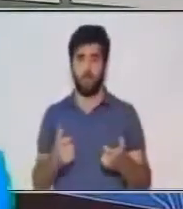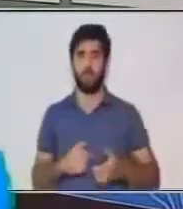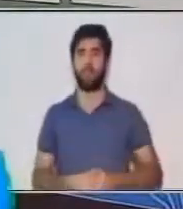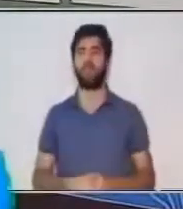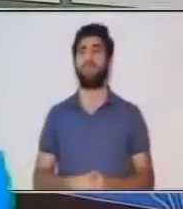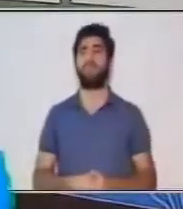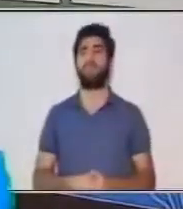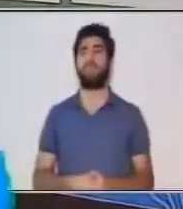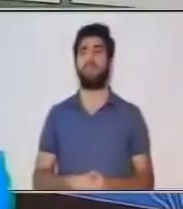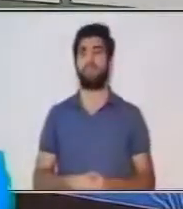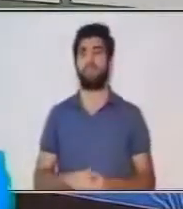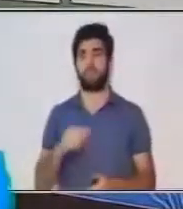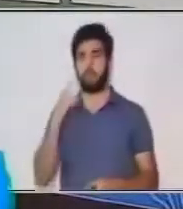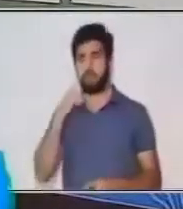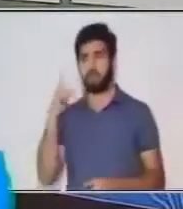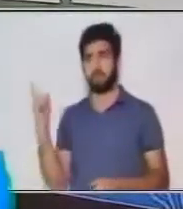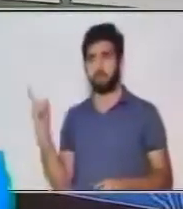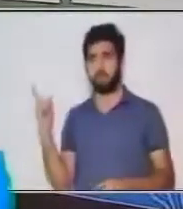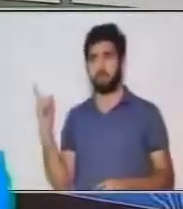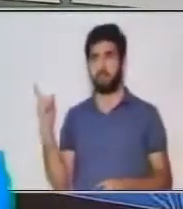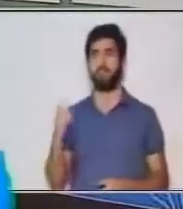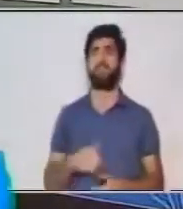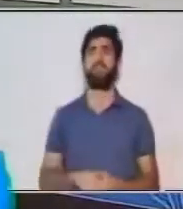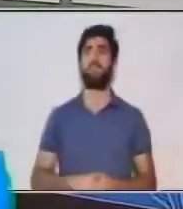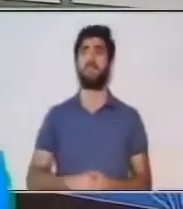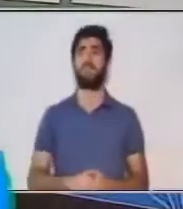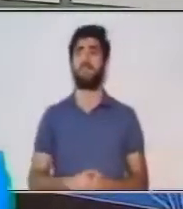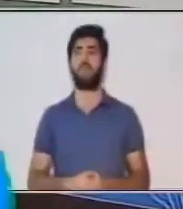Ahí vamos a marcar nuestra